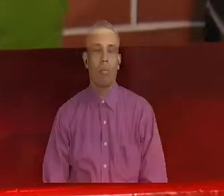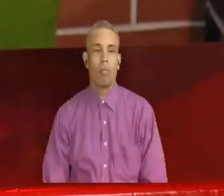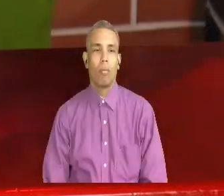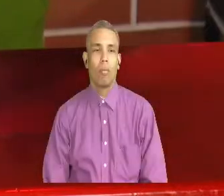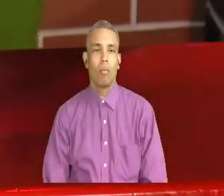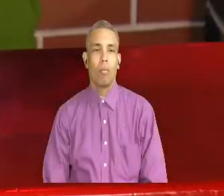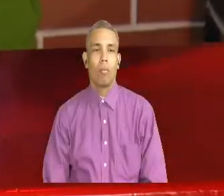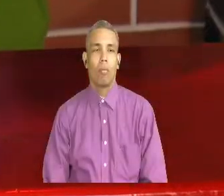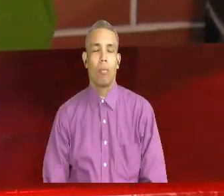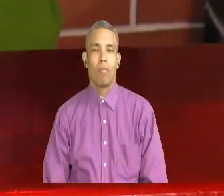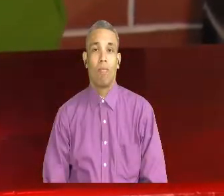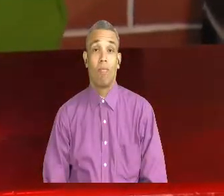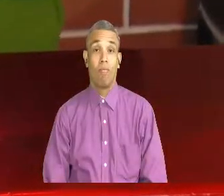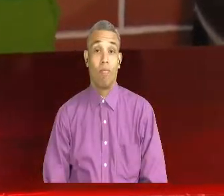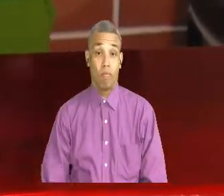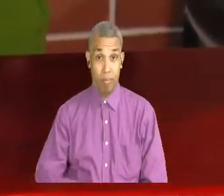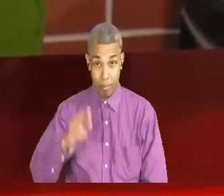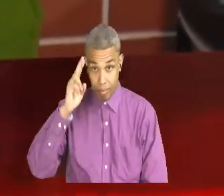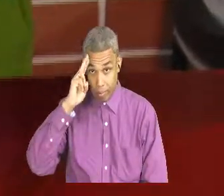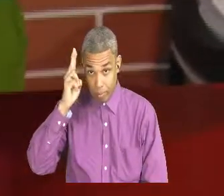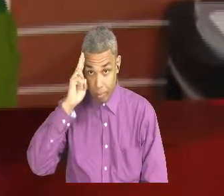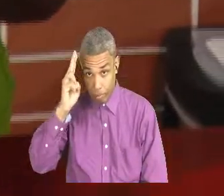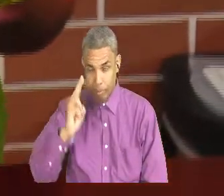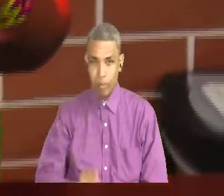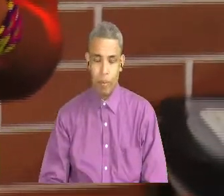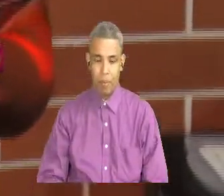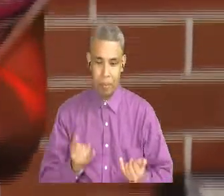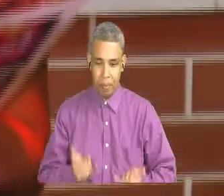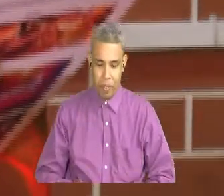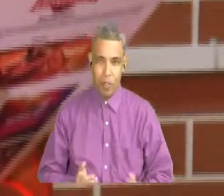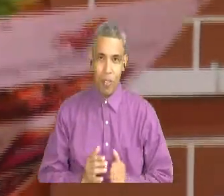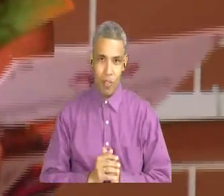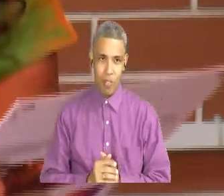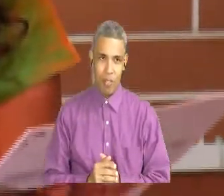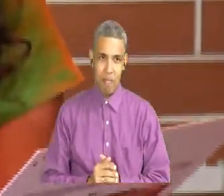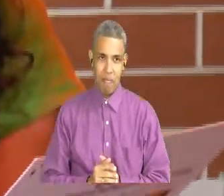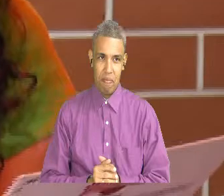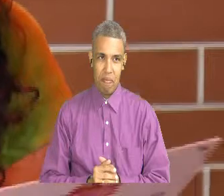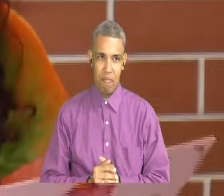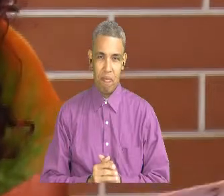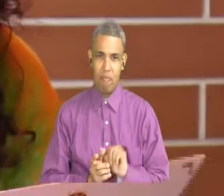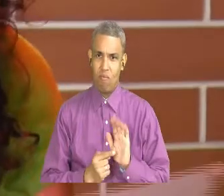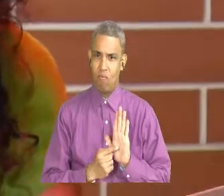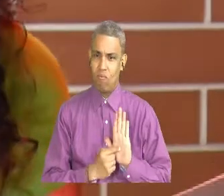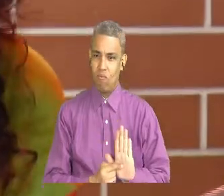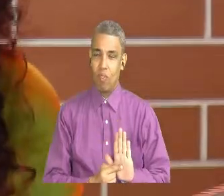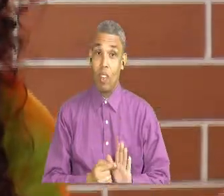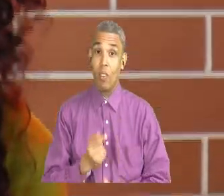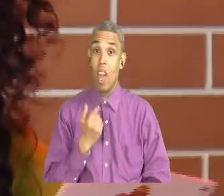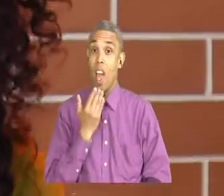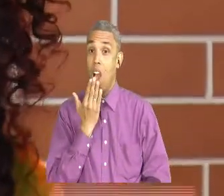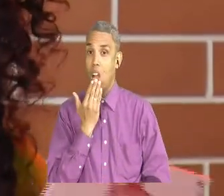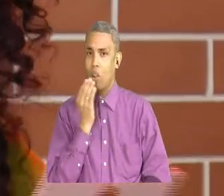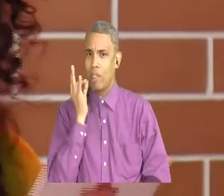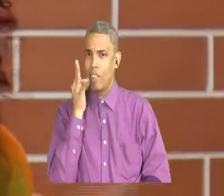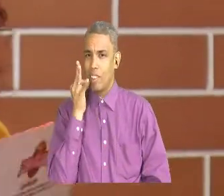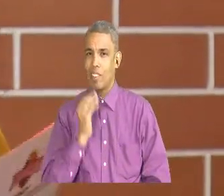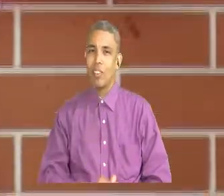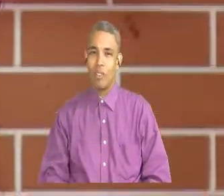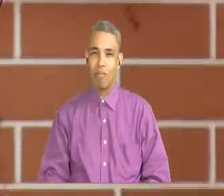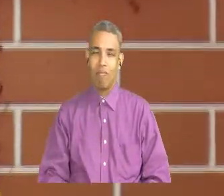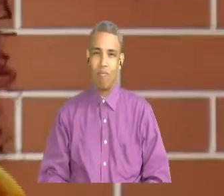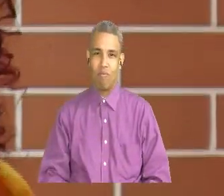Hola, hola, hola, y continuamos aquí en nuestro programa con el mejor contenido. Llegó la hora favorita de todos, la hora de comer, y es el